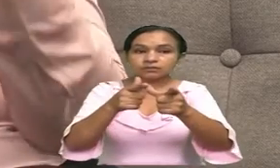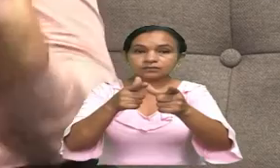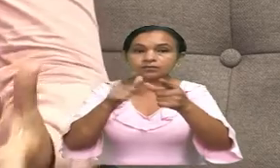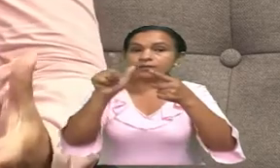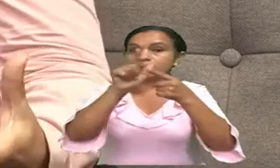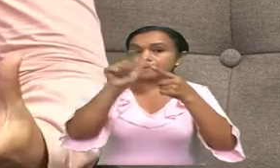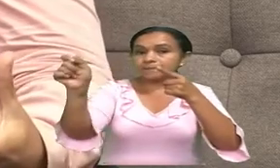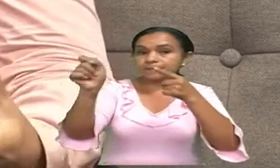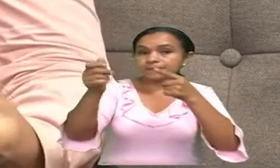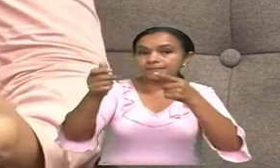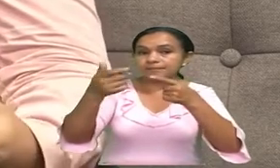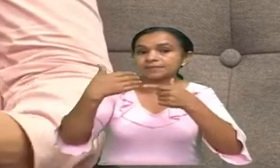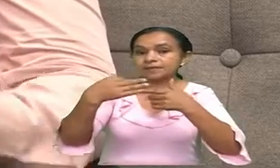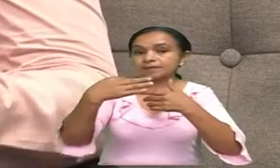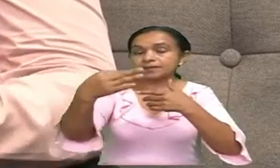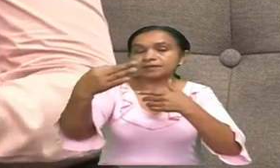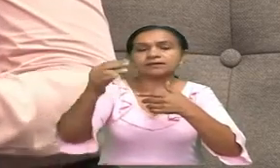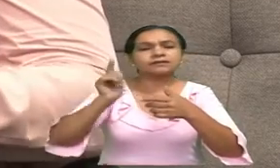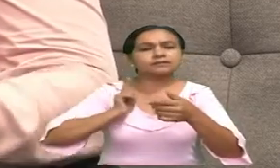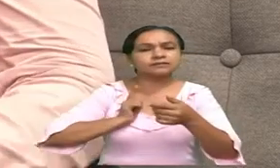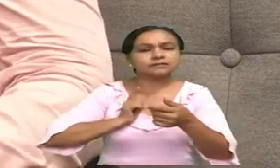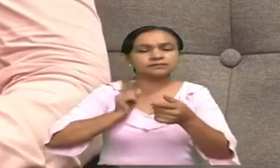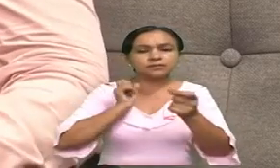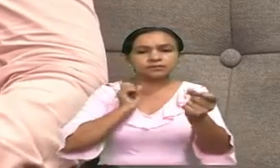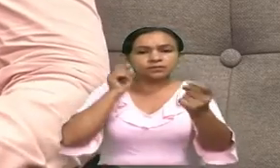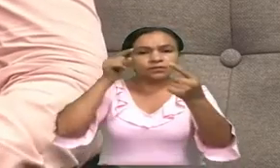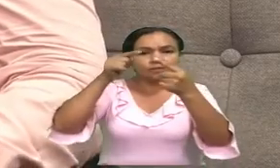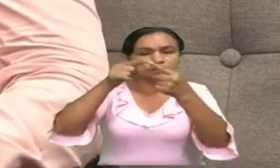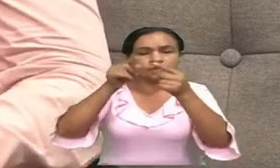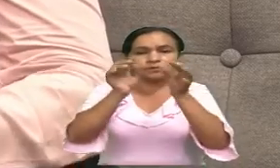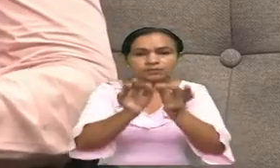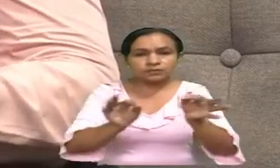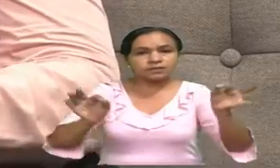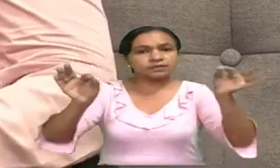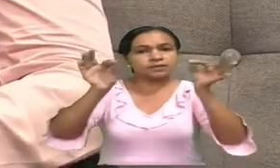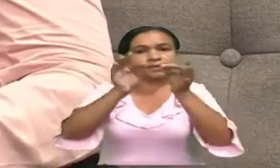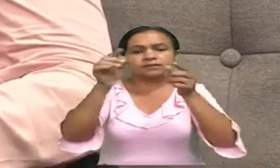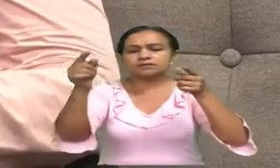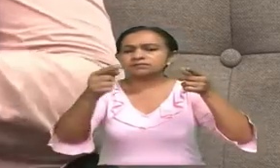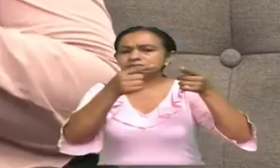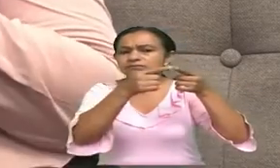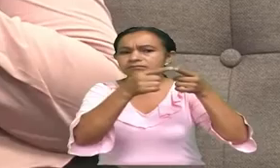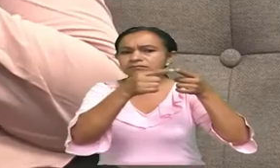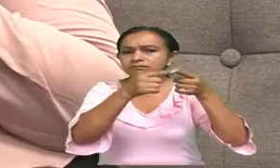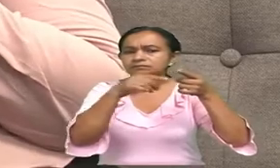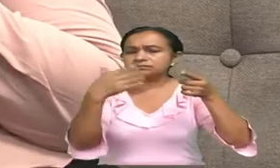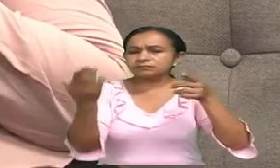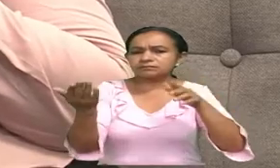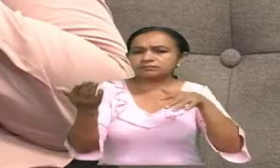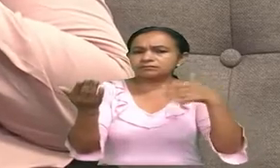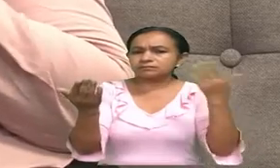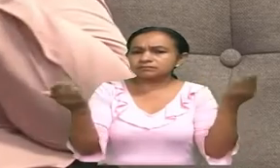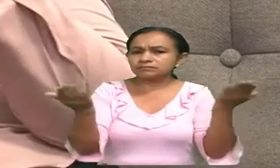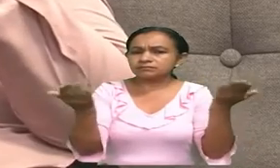el congreso tiene un objetivo principal que es